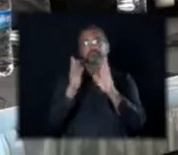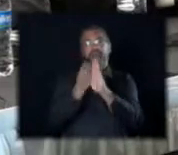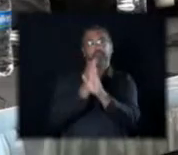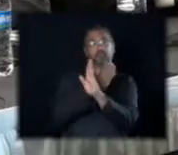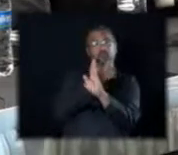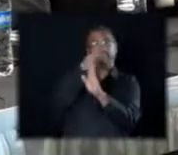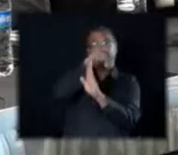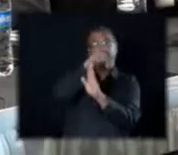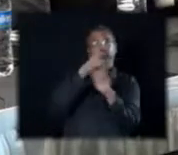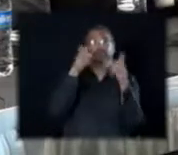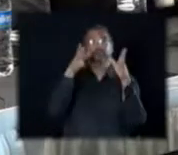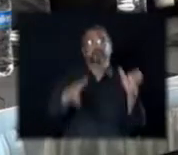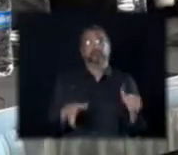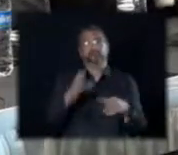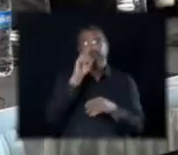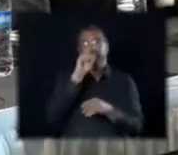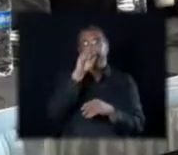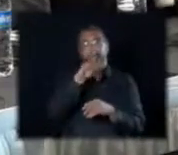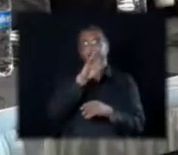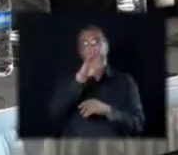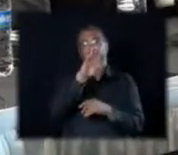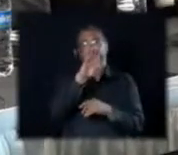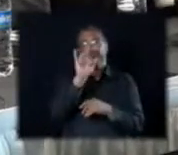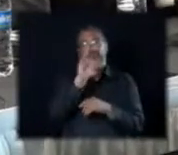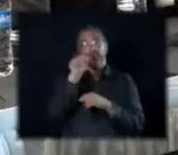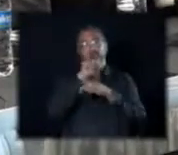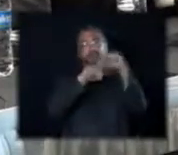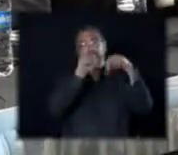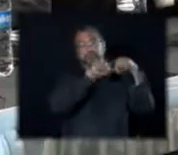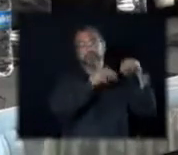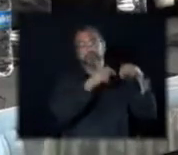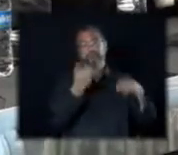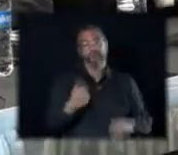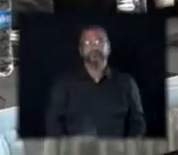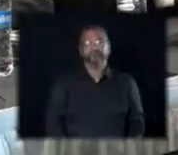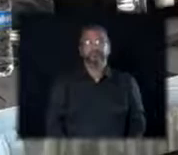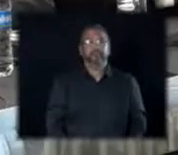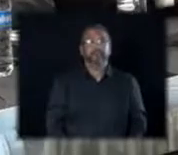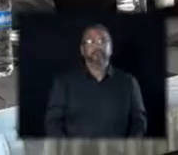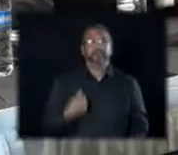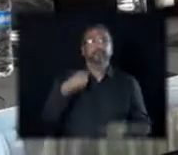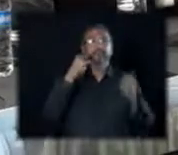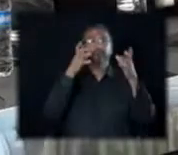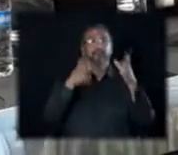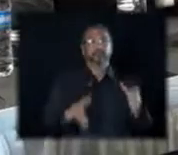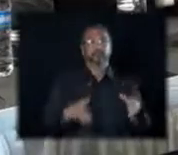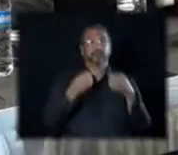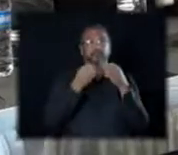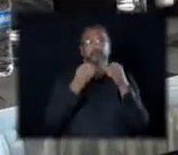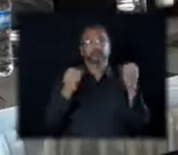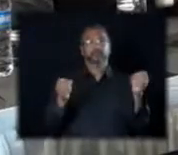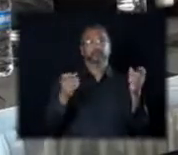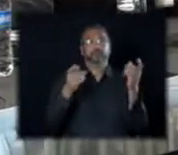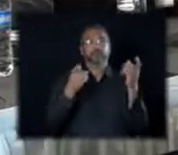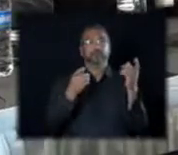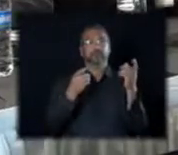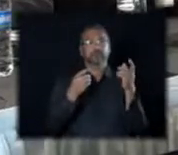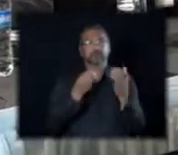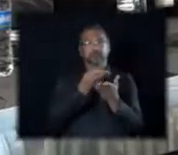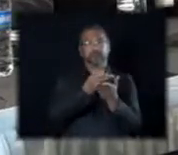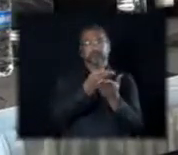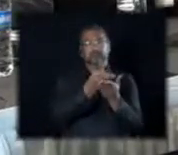de 2016, y antes de esto fui directora de la OGP muchos años antes.